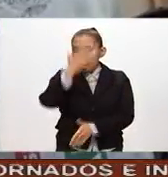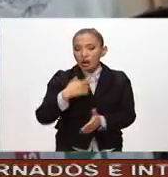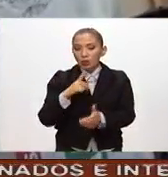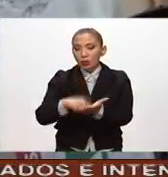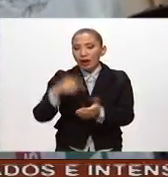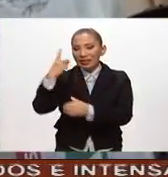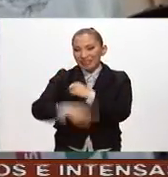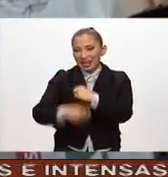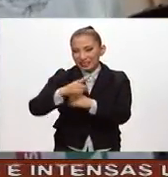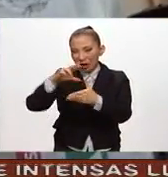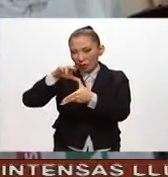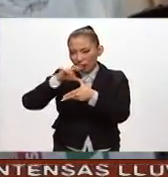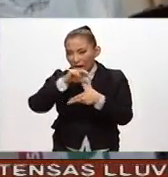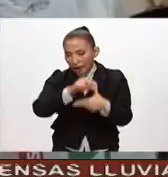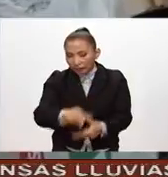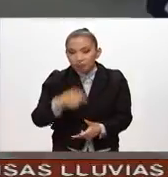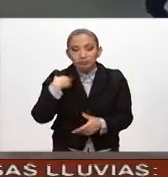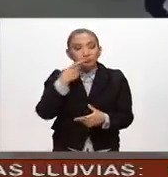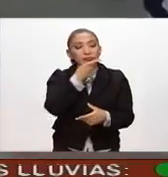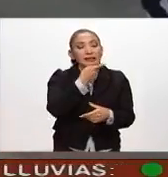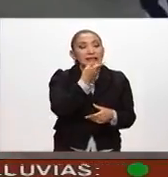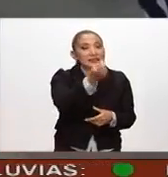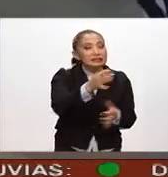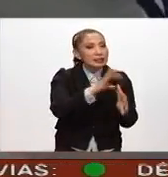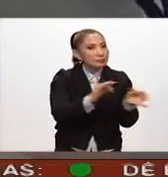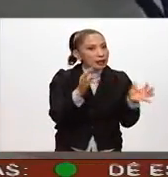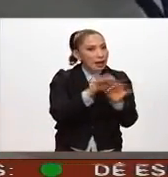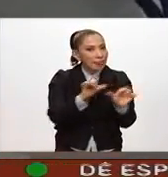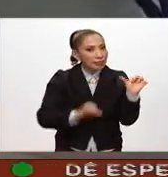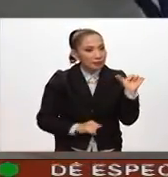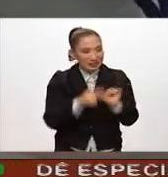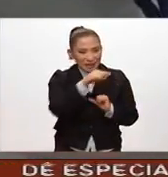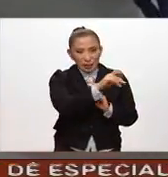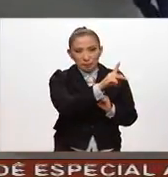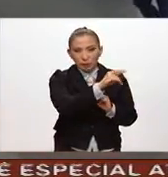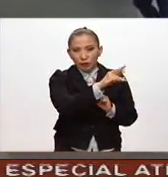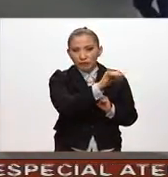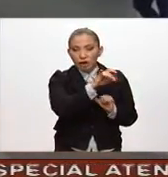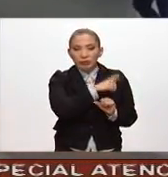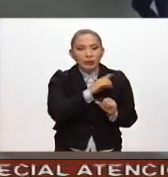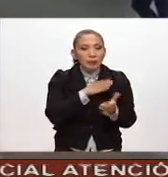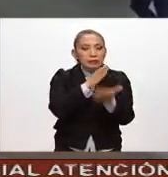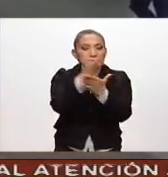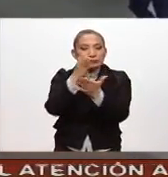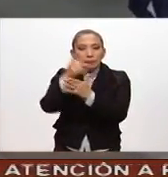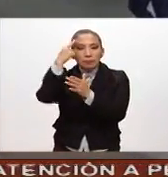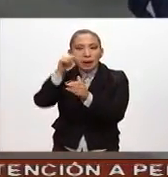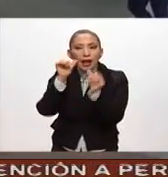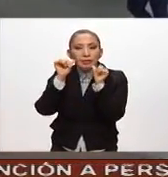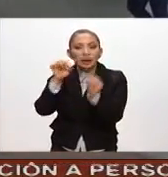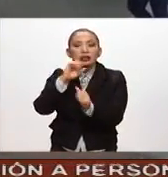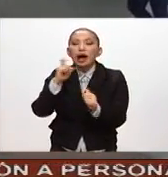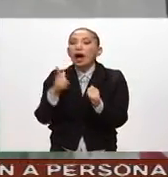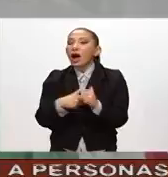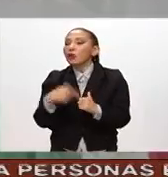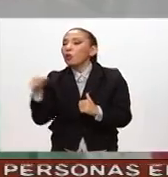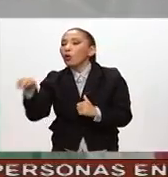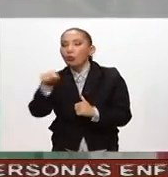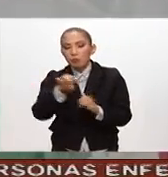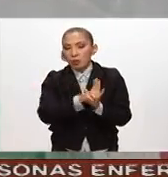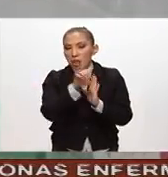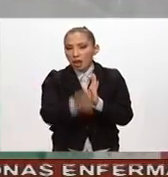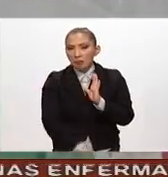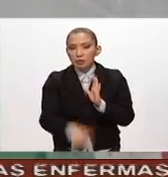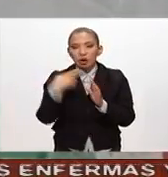afectadas por Earl. Explicó que las acciones de la institución deben desplegarse para atender todas las circunstancias, como es el caso